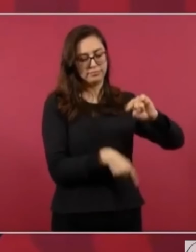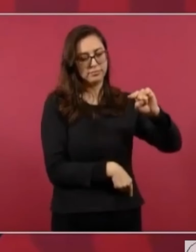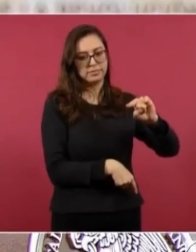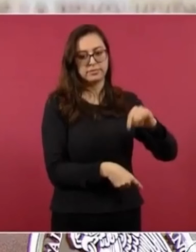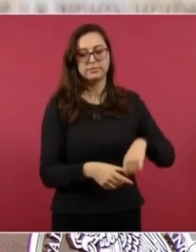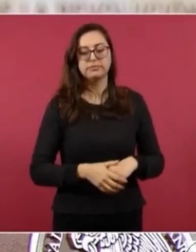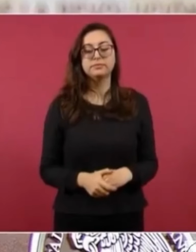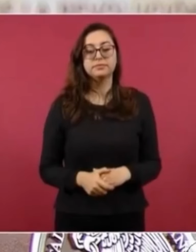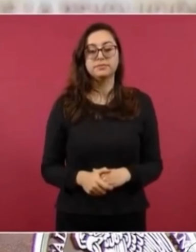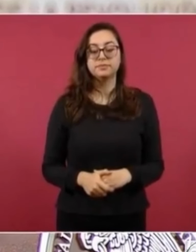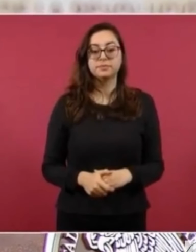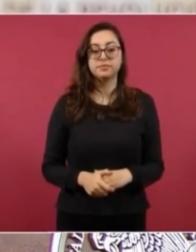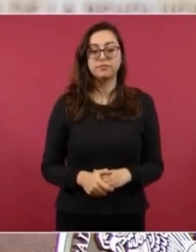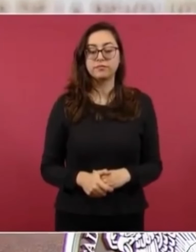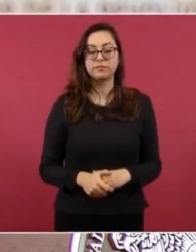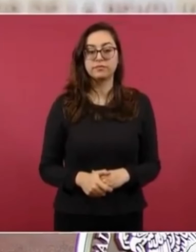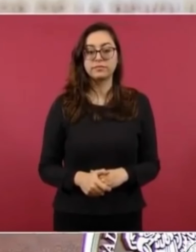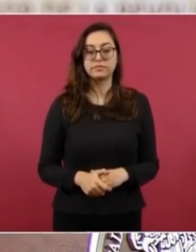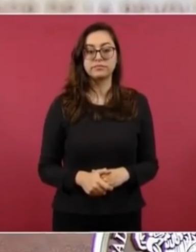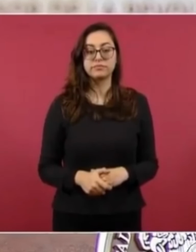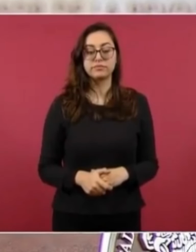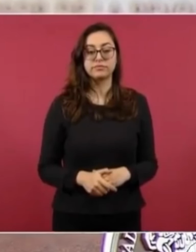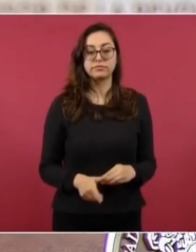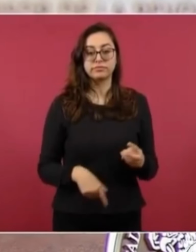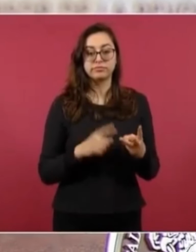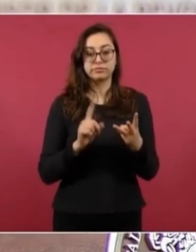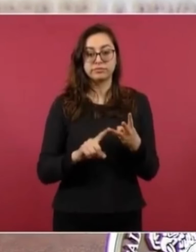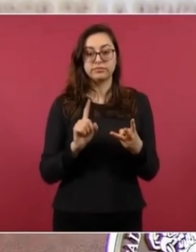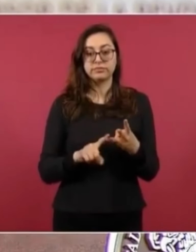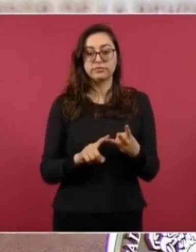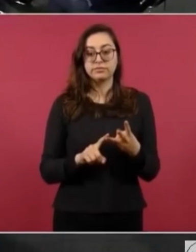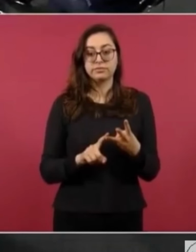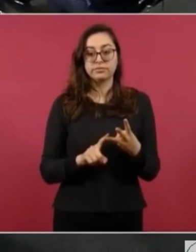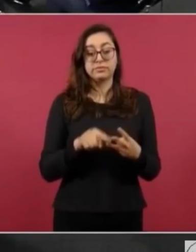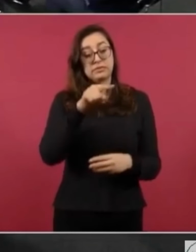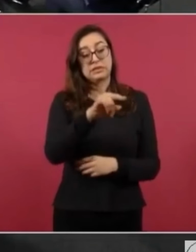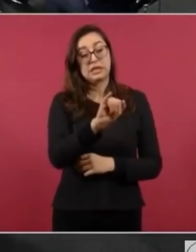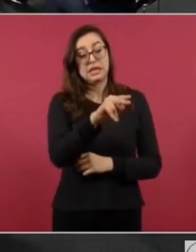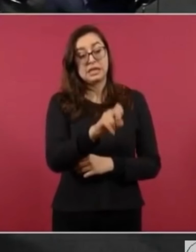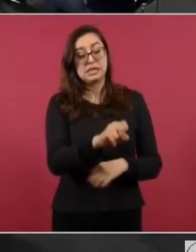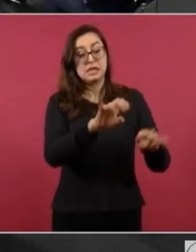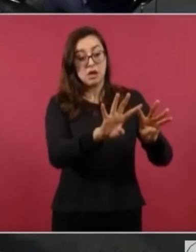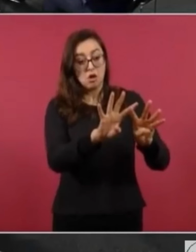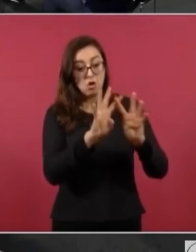Y se planteaba que en vez de que los partidos